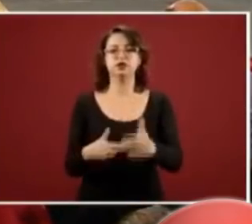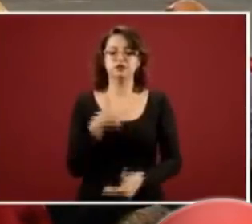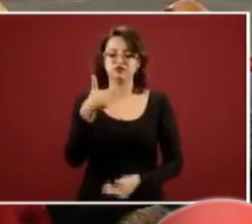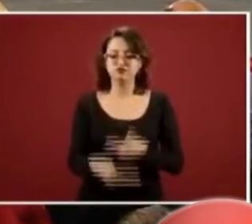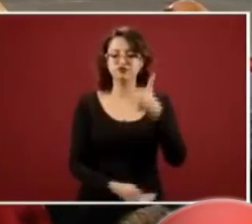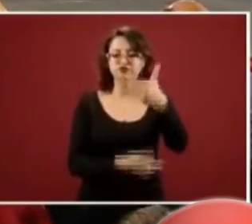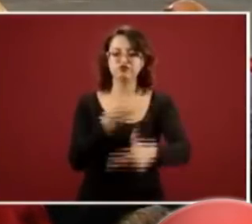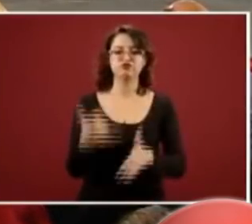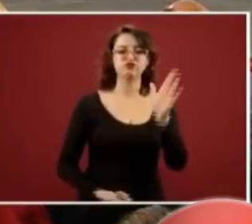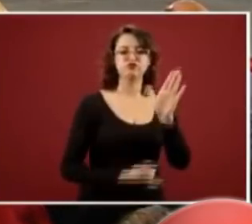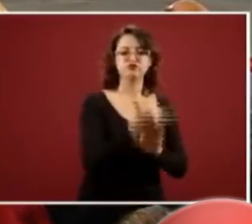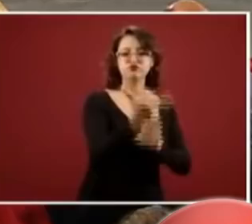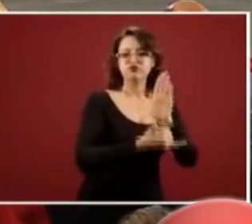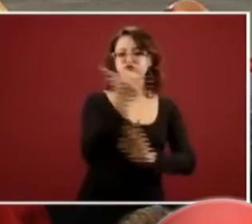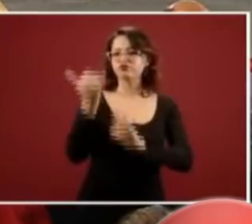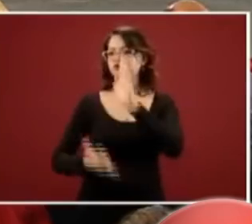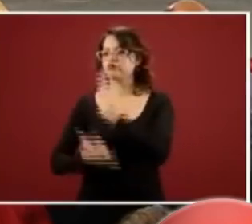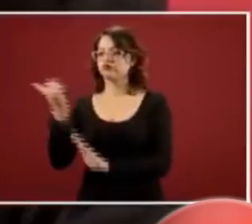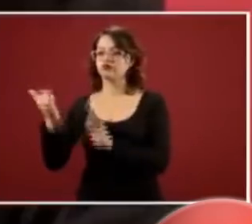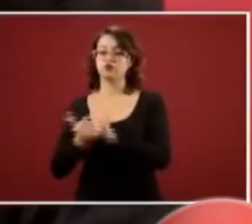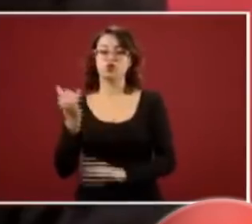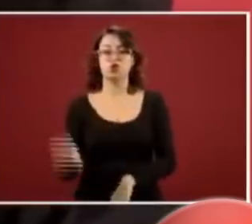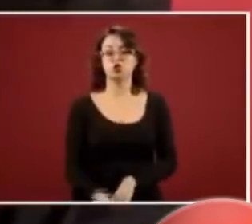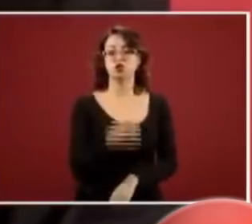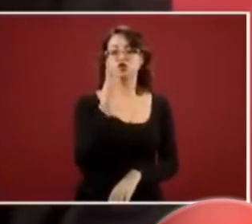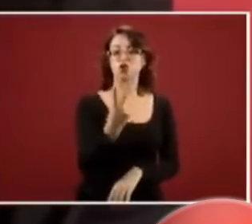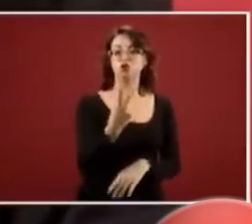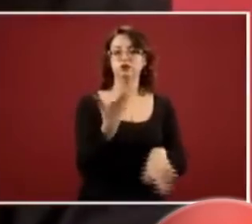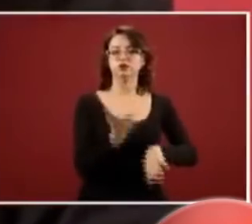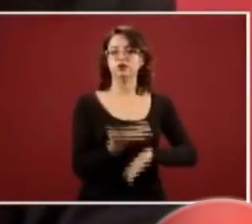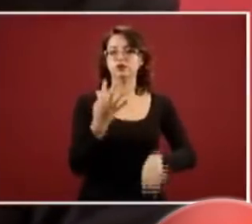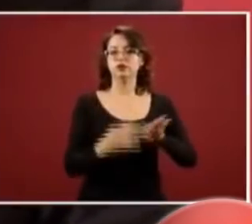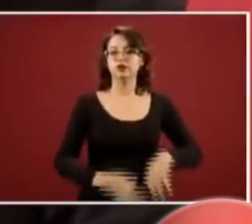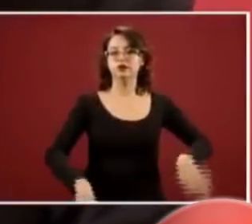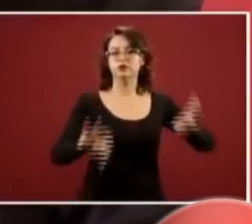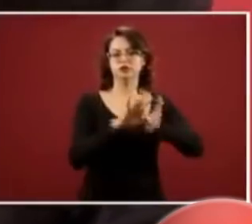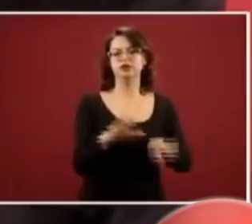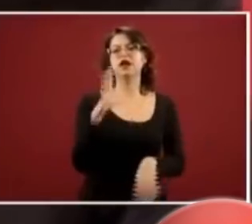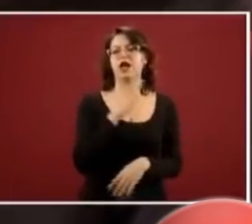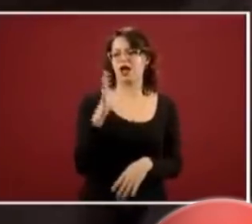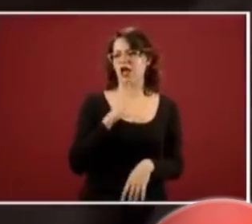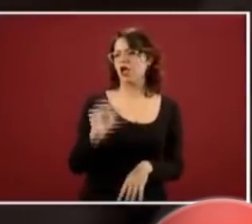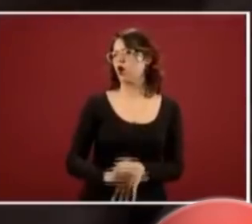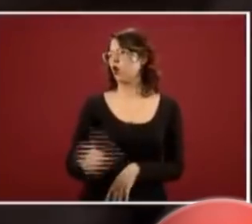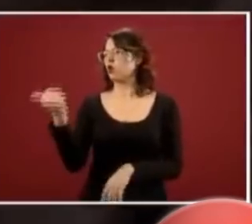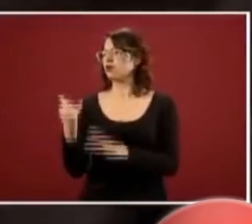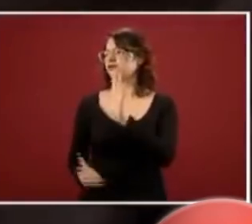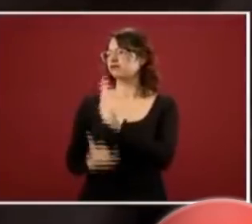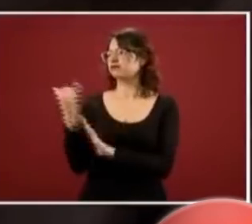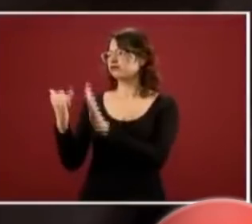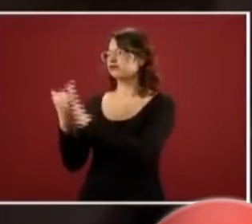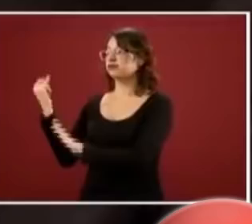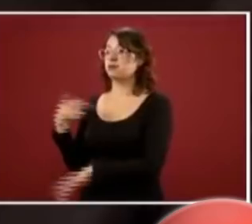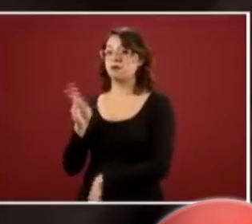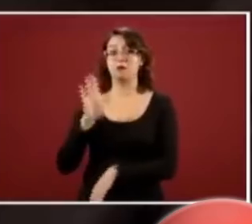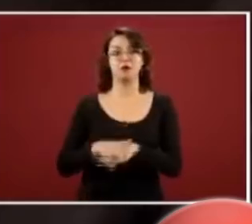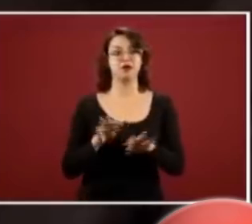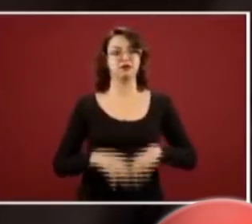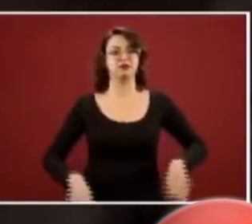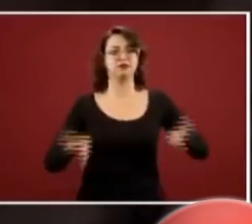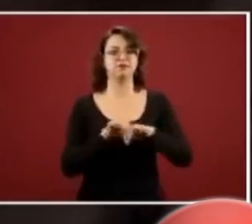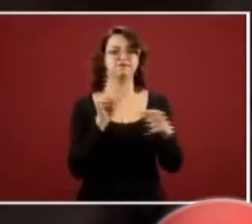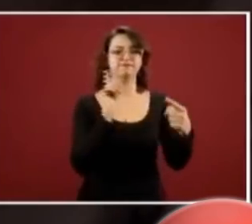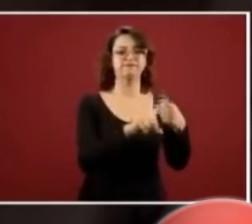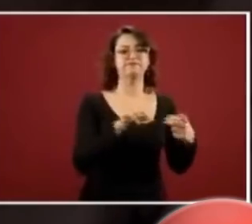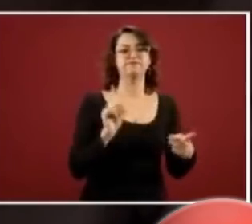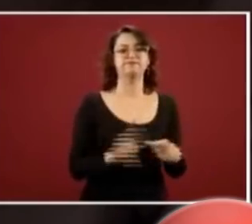están llevando a cabo. Hay otras, pero dos que son trascendentes: la